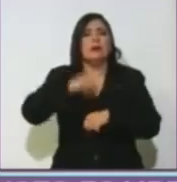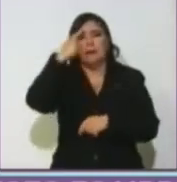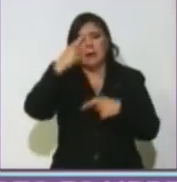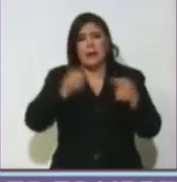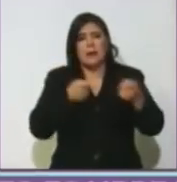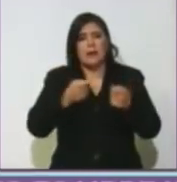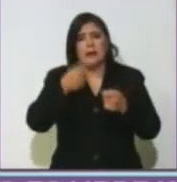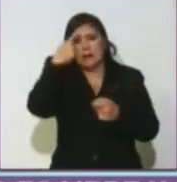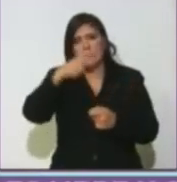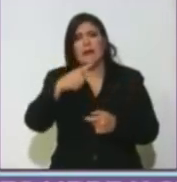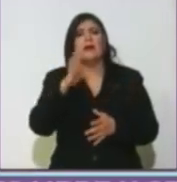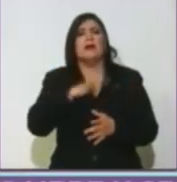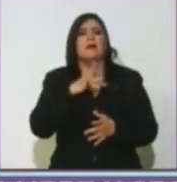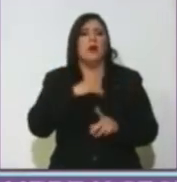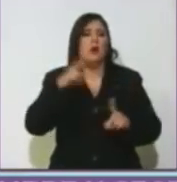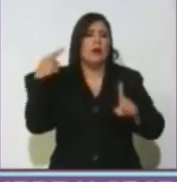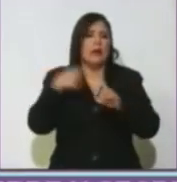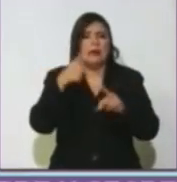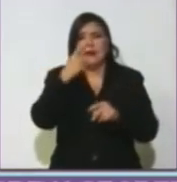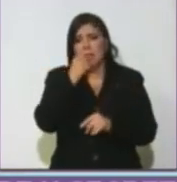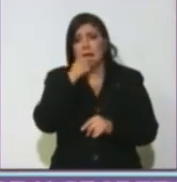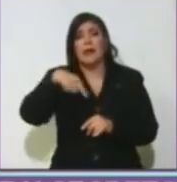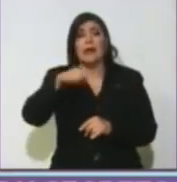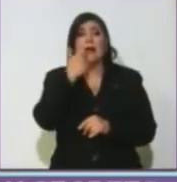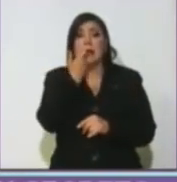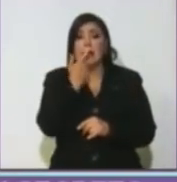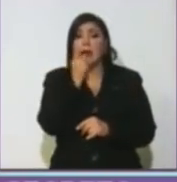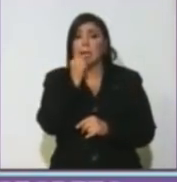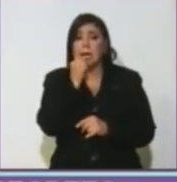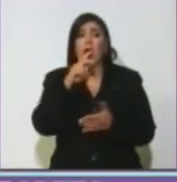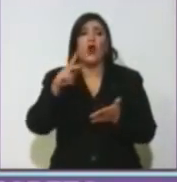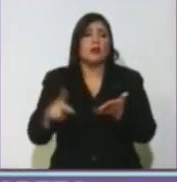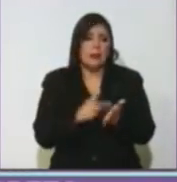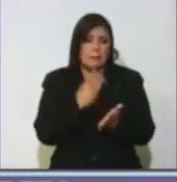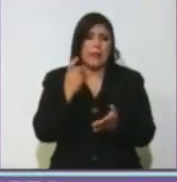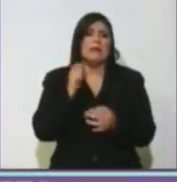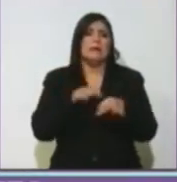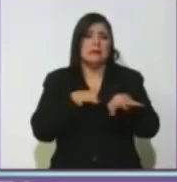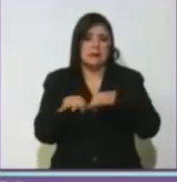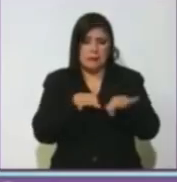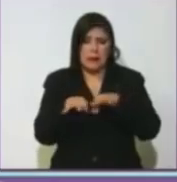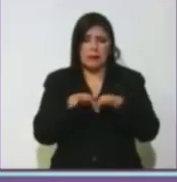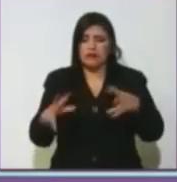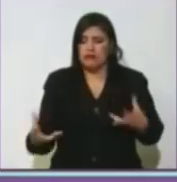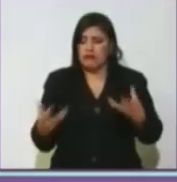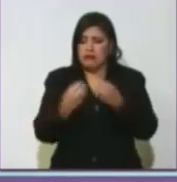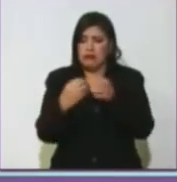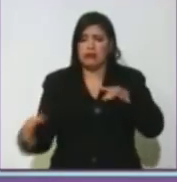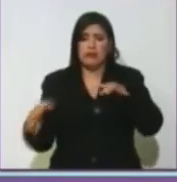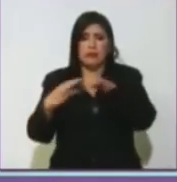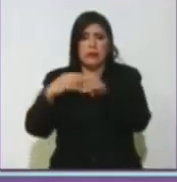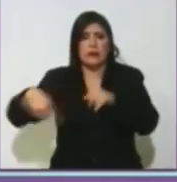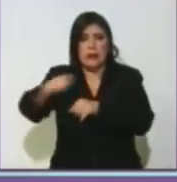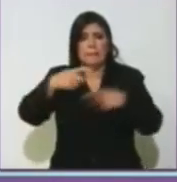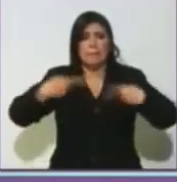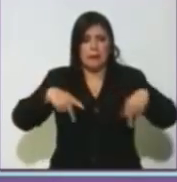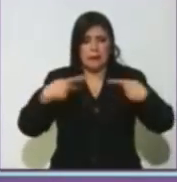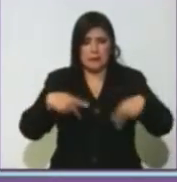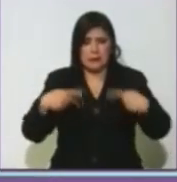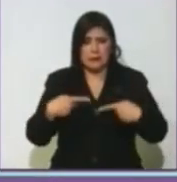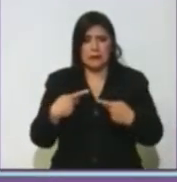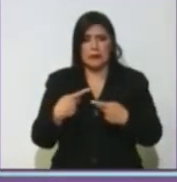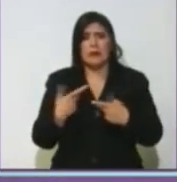ciudadano hacia la policía queremos que los policías realicen a trabajar de la mano con la ciudadanía está